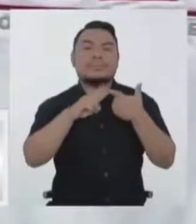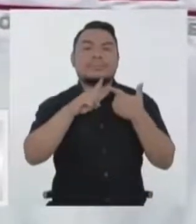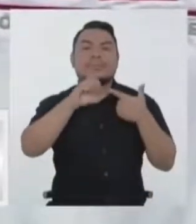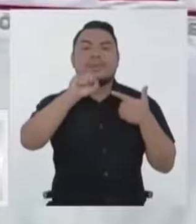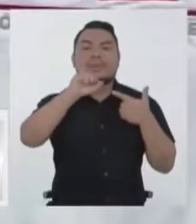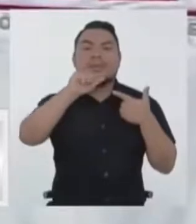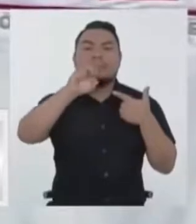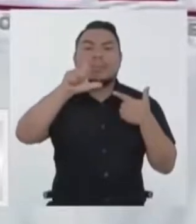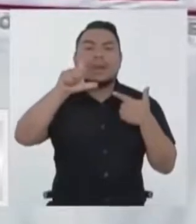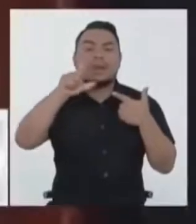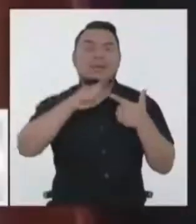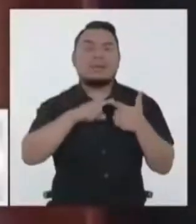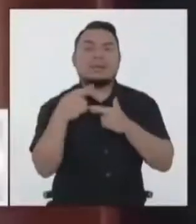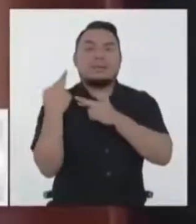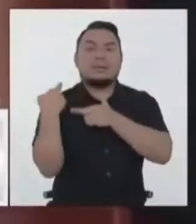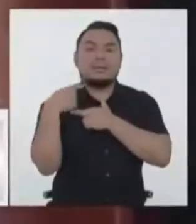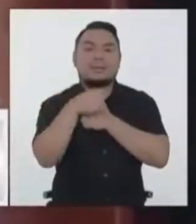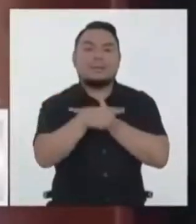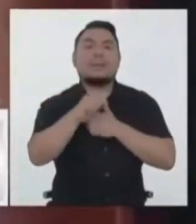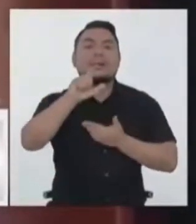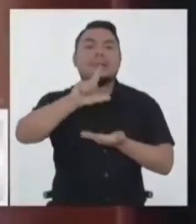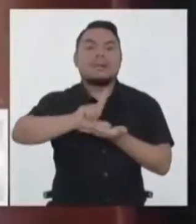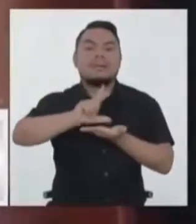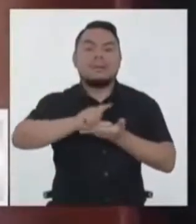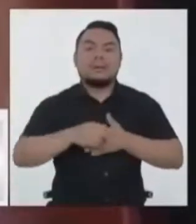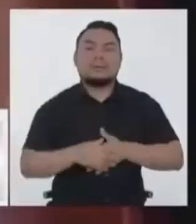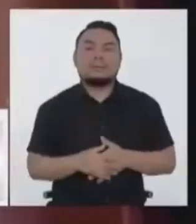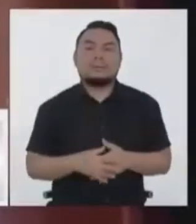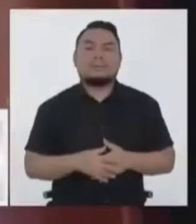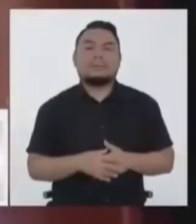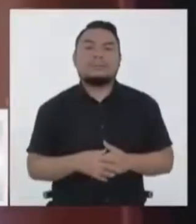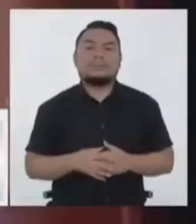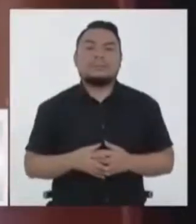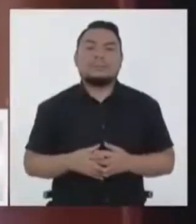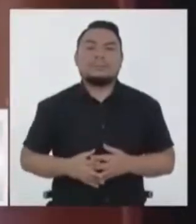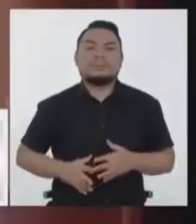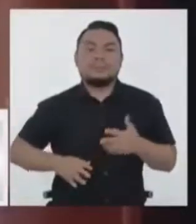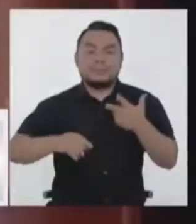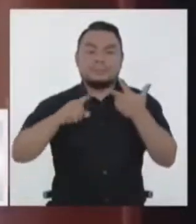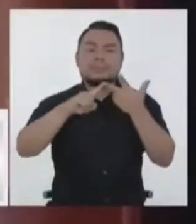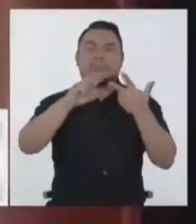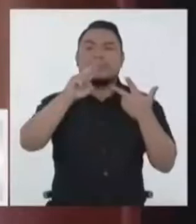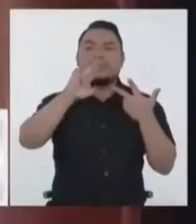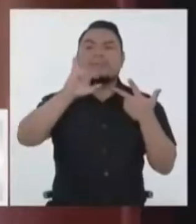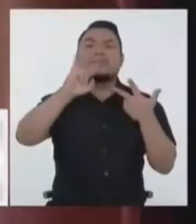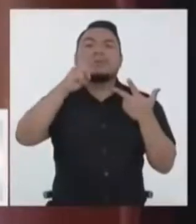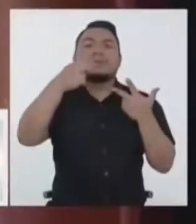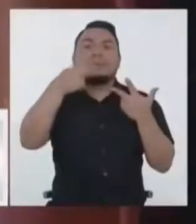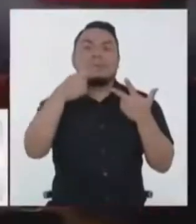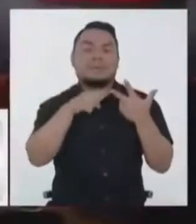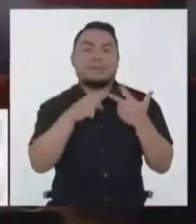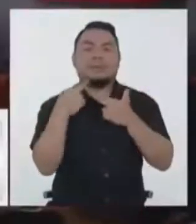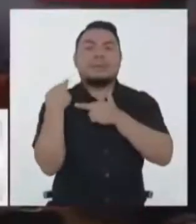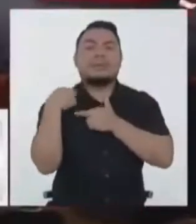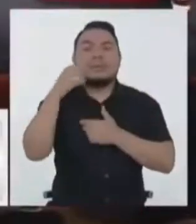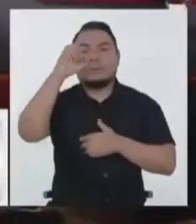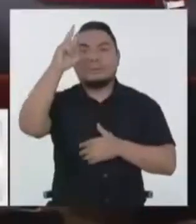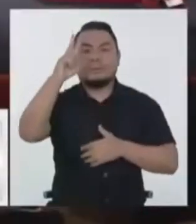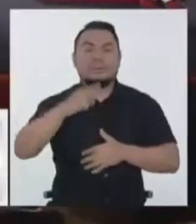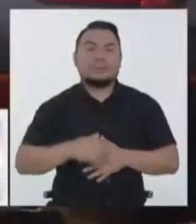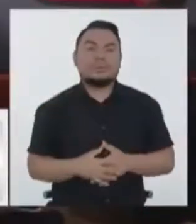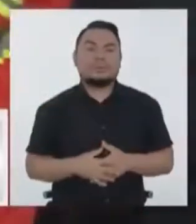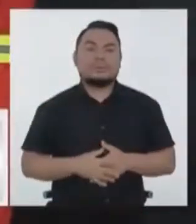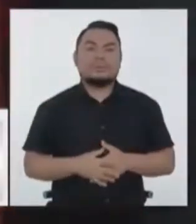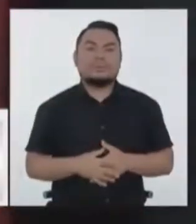Señora Isabel Cortés Aguirre, representante de Lima Metropolitana. Señora Ruth Luque Ibarra, representante del Cusco.